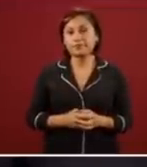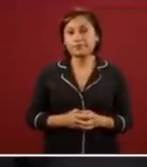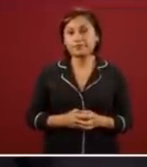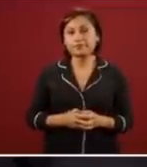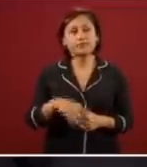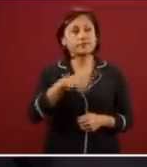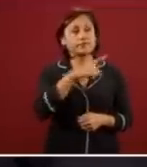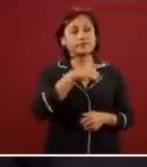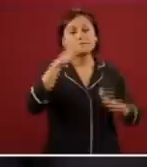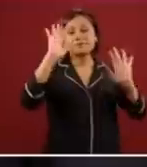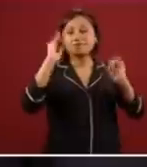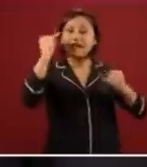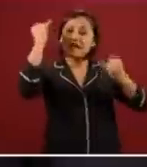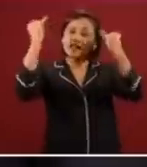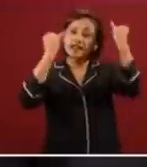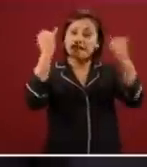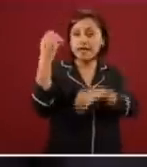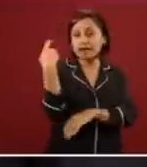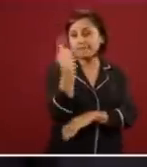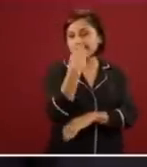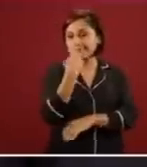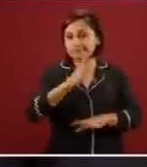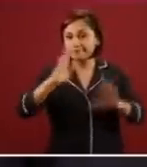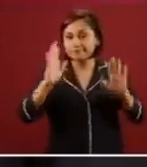voladas, por decir